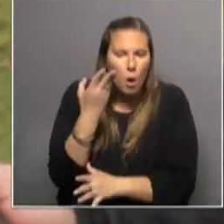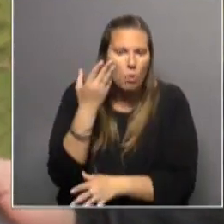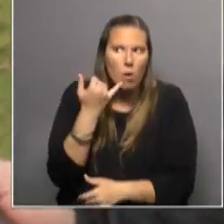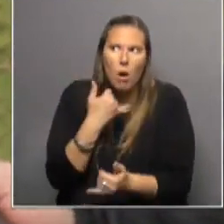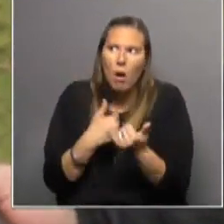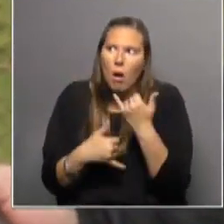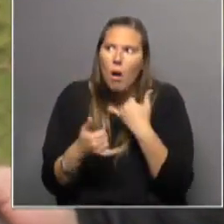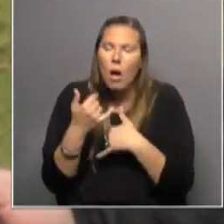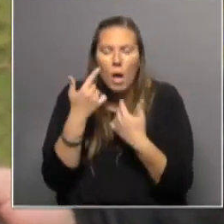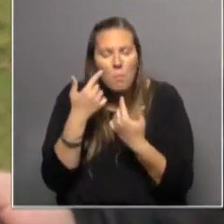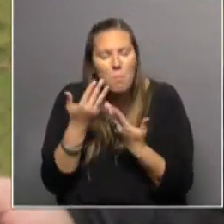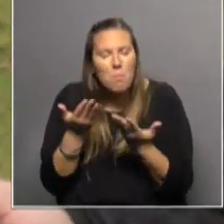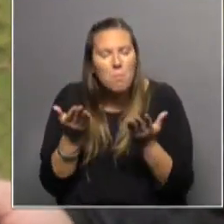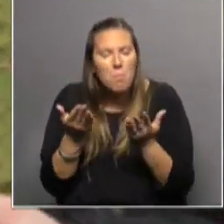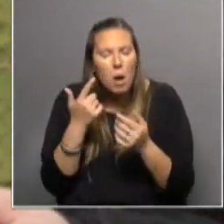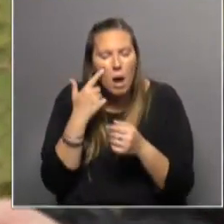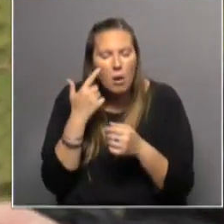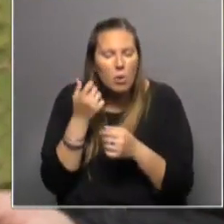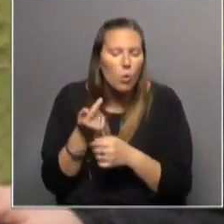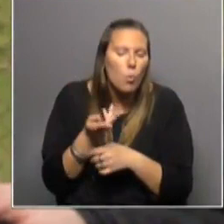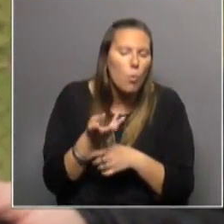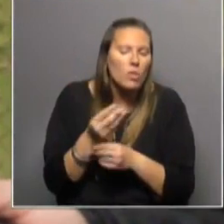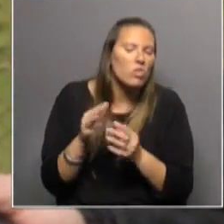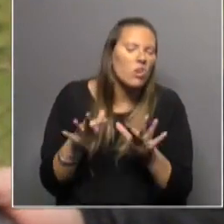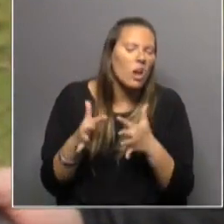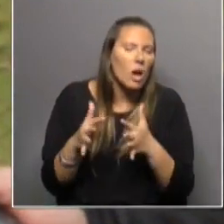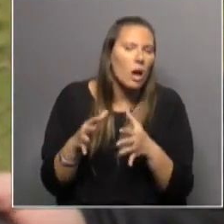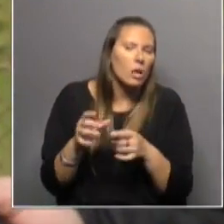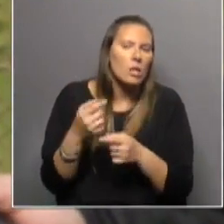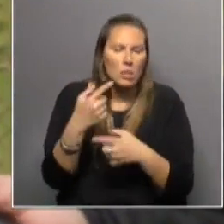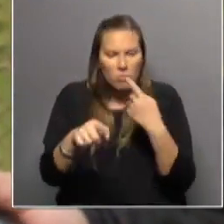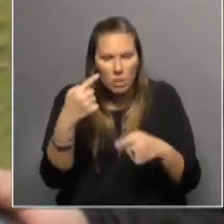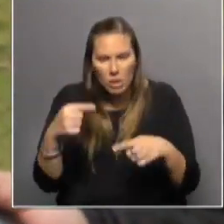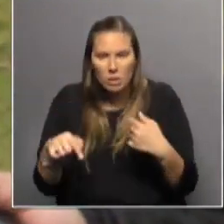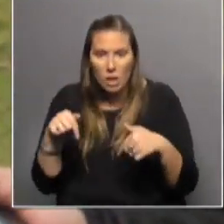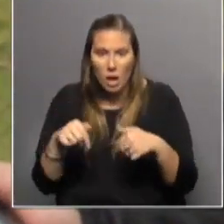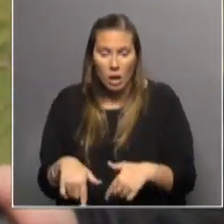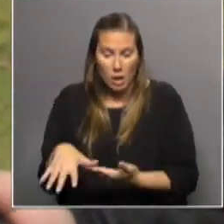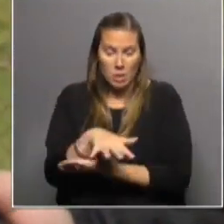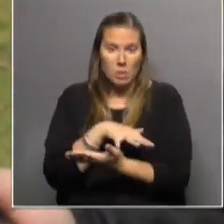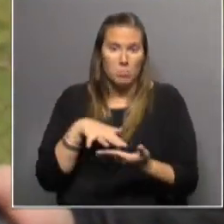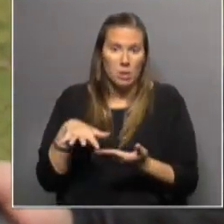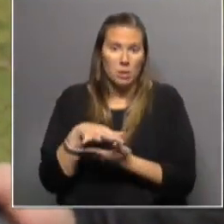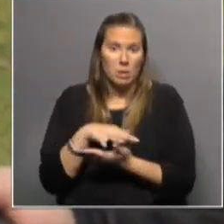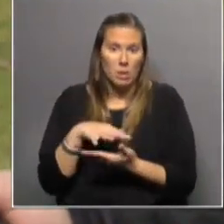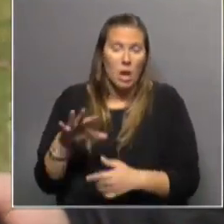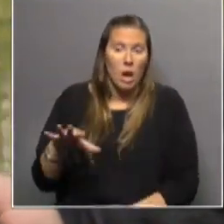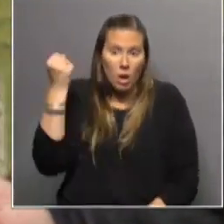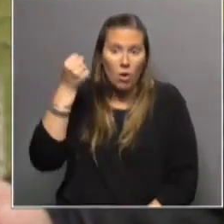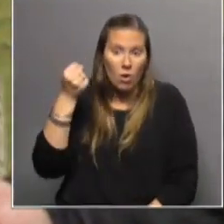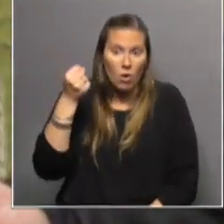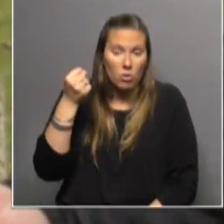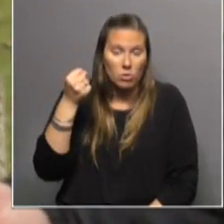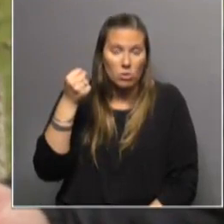de empezar a ver qué hay, cuánto hay, y es increíble. Ya acá en el parque, encontré,